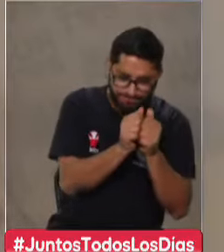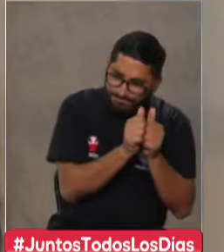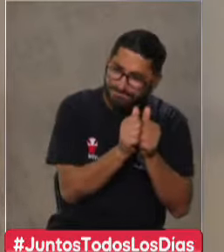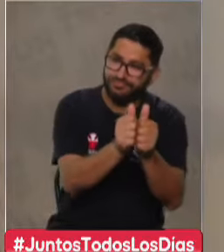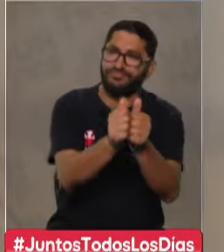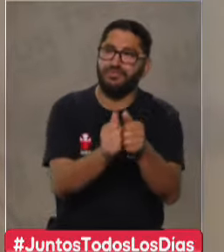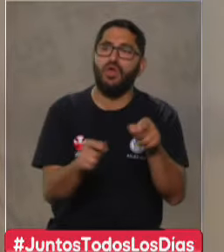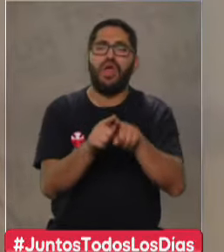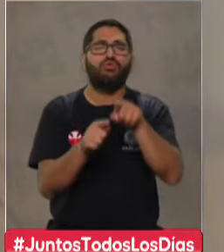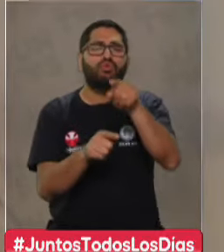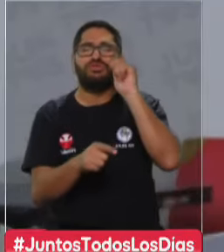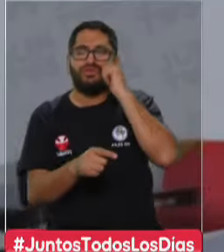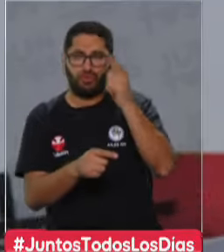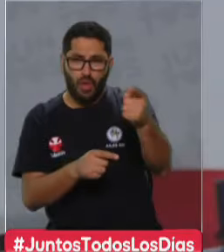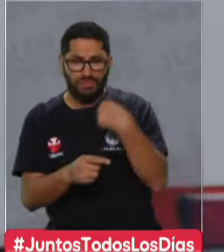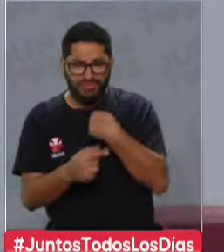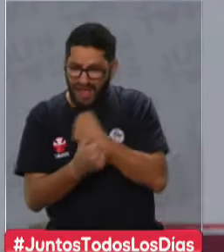más amas en el mundo.